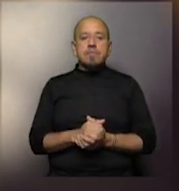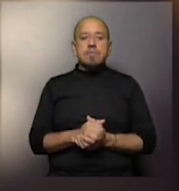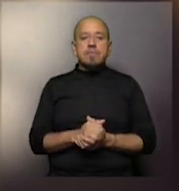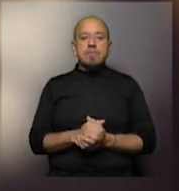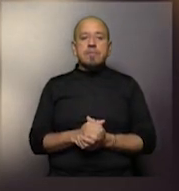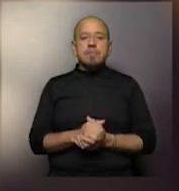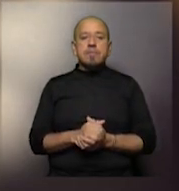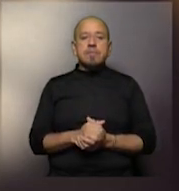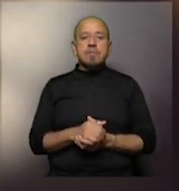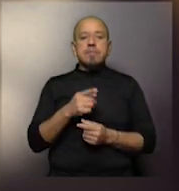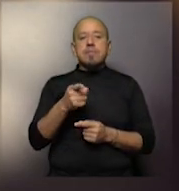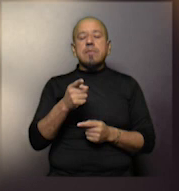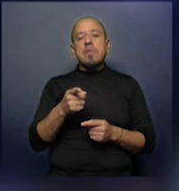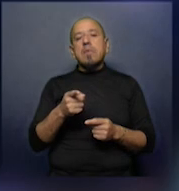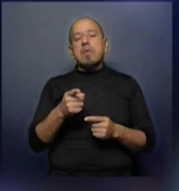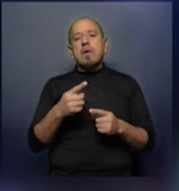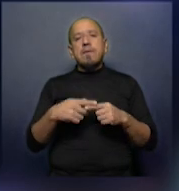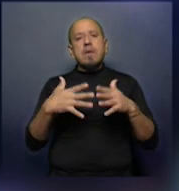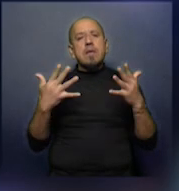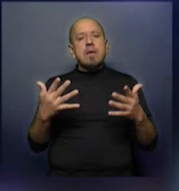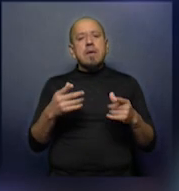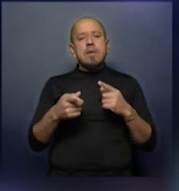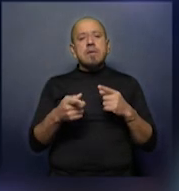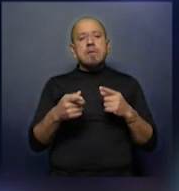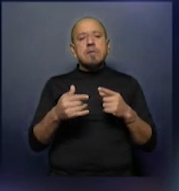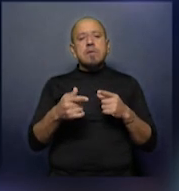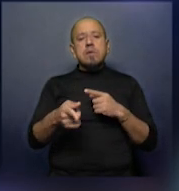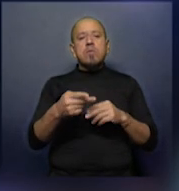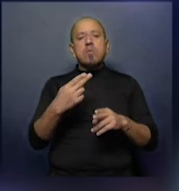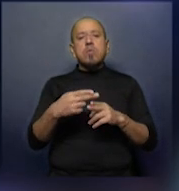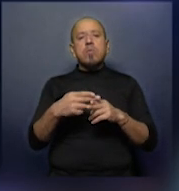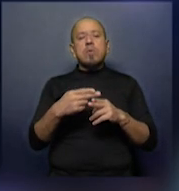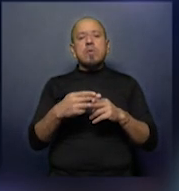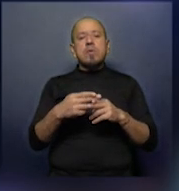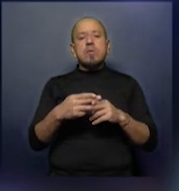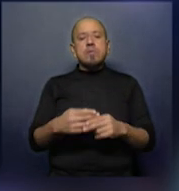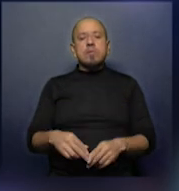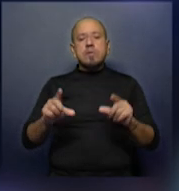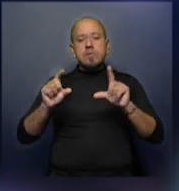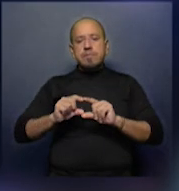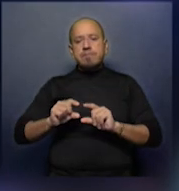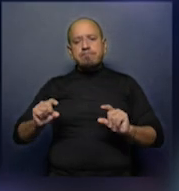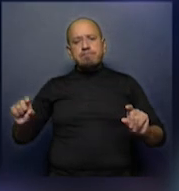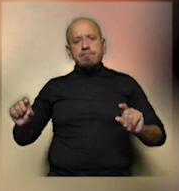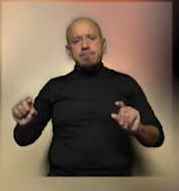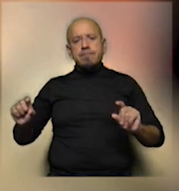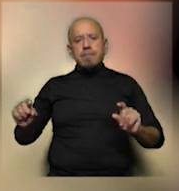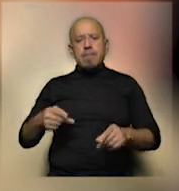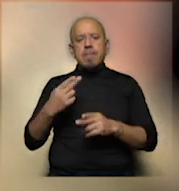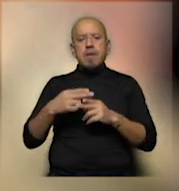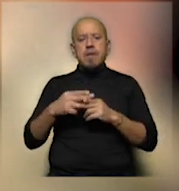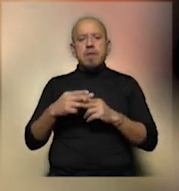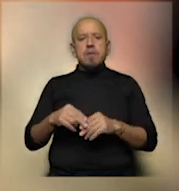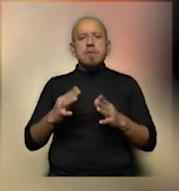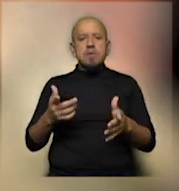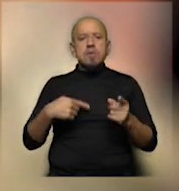Este nuevo festival tiene la particularidad de que tiene un nombre, Trama y Urdimbre, que también es un nombre bastante puntual. Si